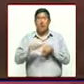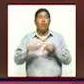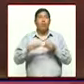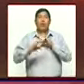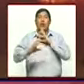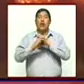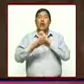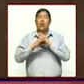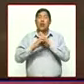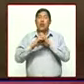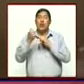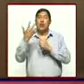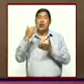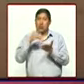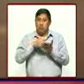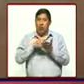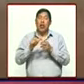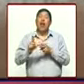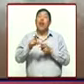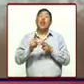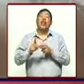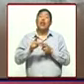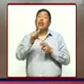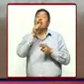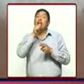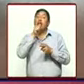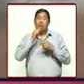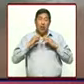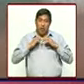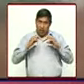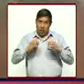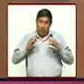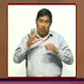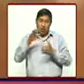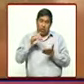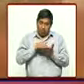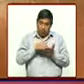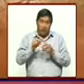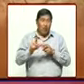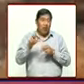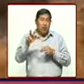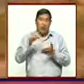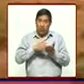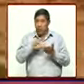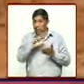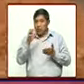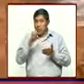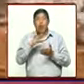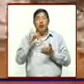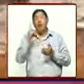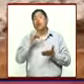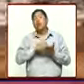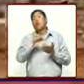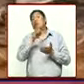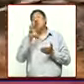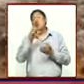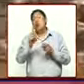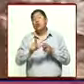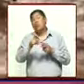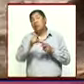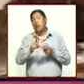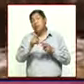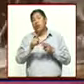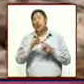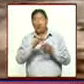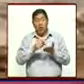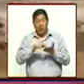camiones cisternas de 15.000 litros, tanques de agua con capacidad de 5.000 litros, 3.500 y 1.200 litros, además